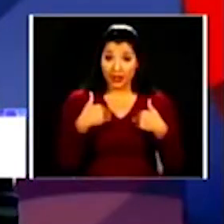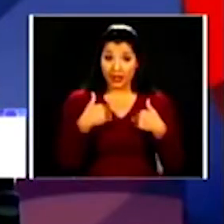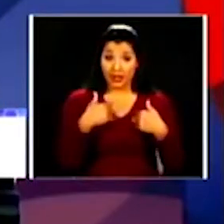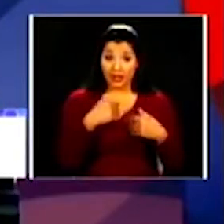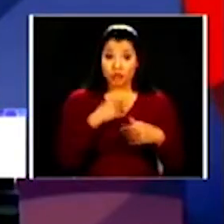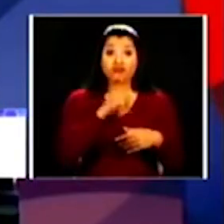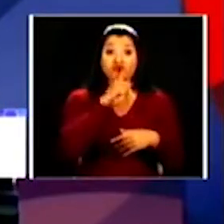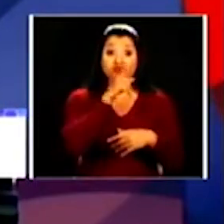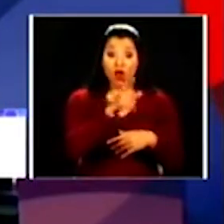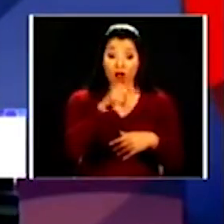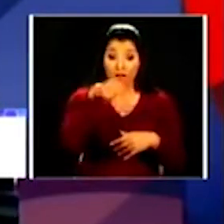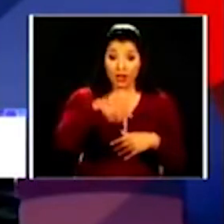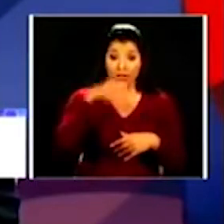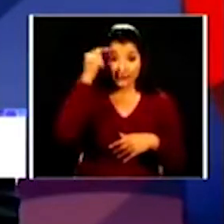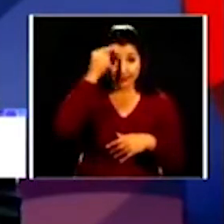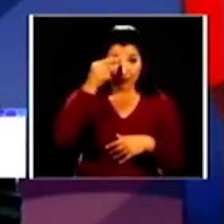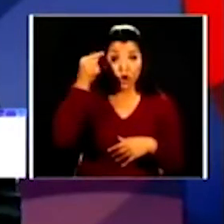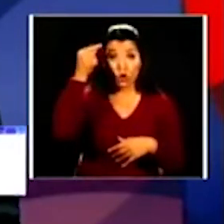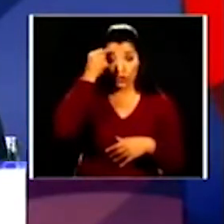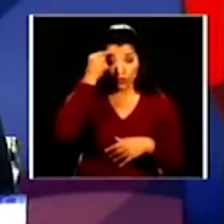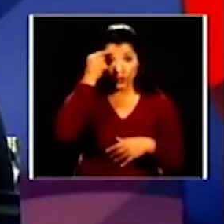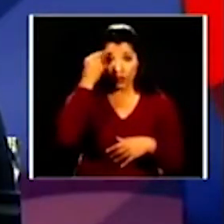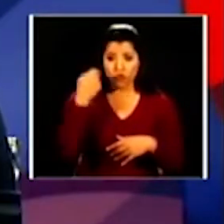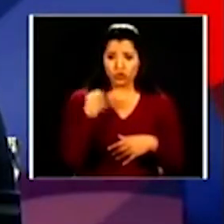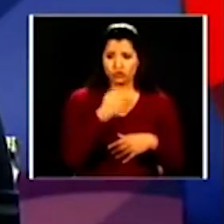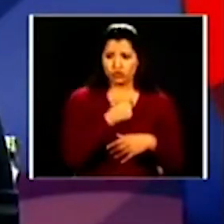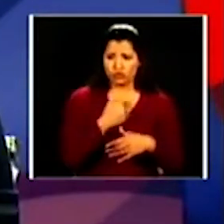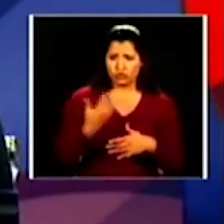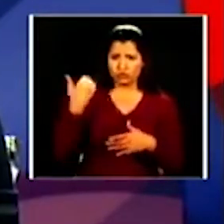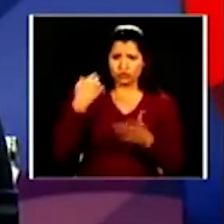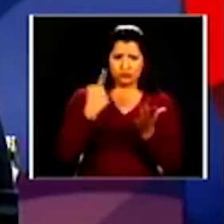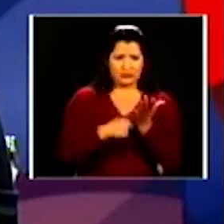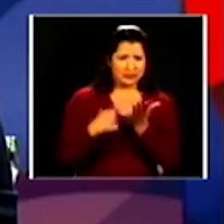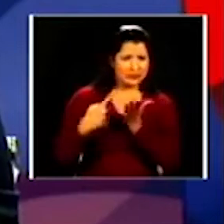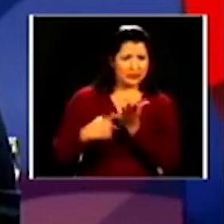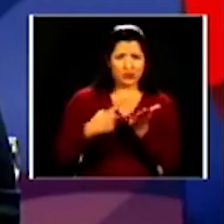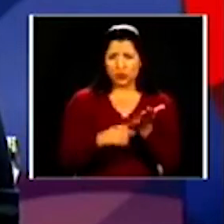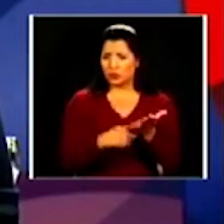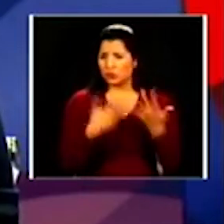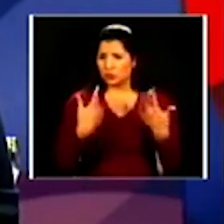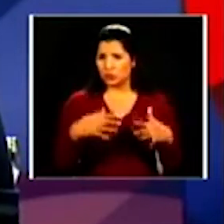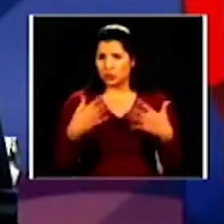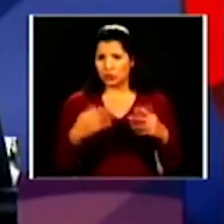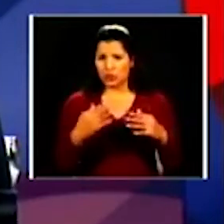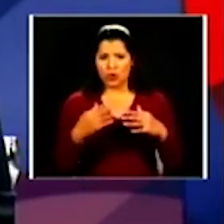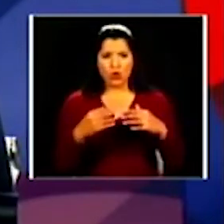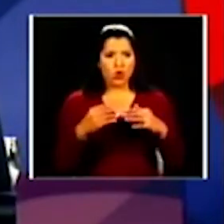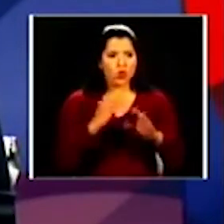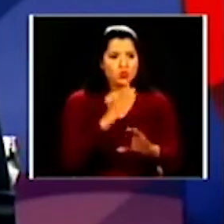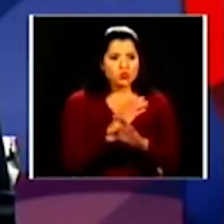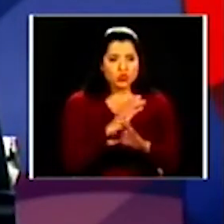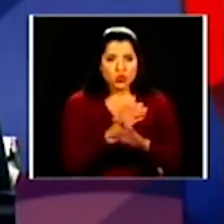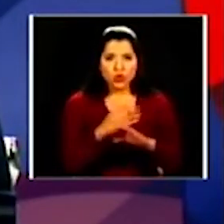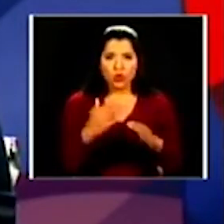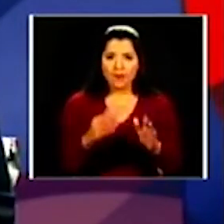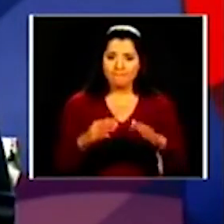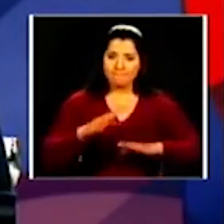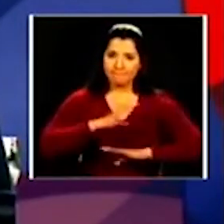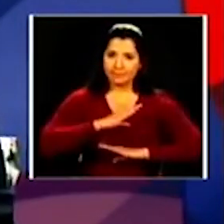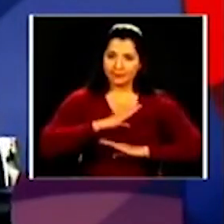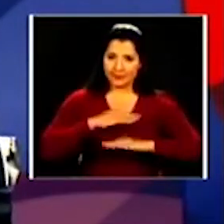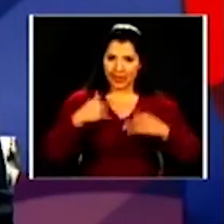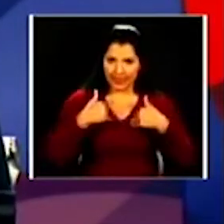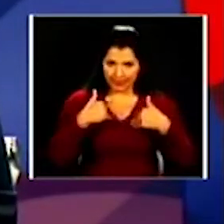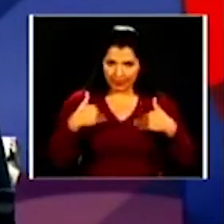esta administración, fue una discusión en la campaña anterior muy profunda, un movimiento de bienestar animal que planteó la temática y ya